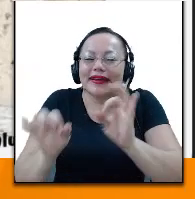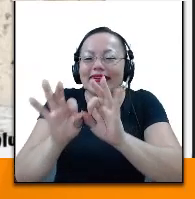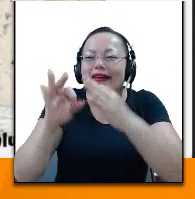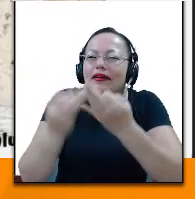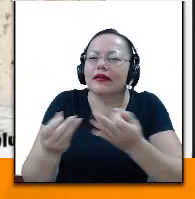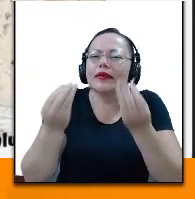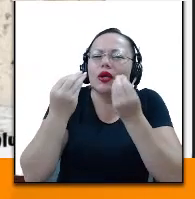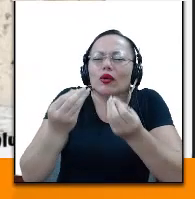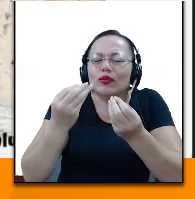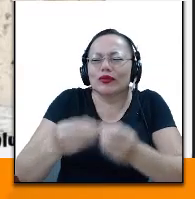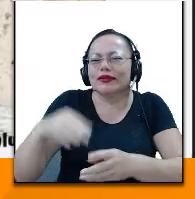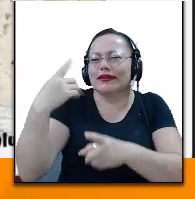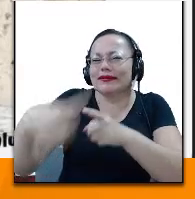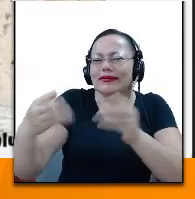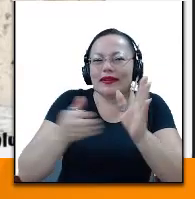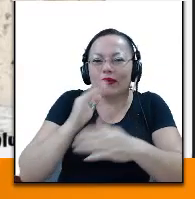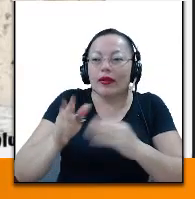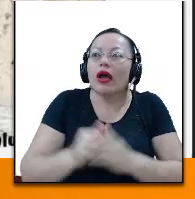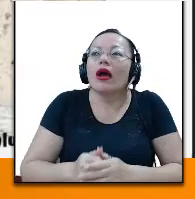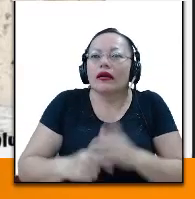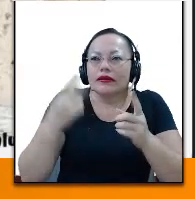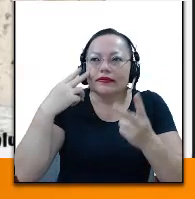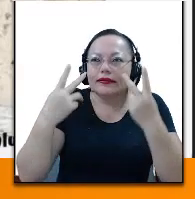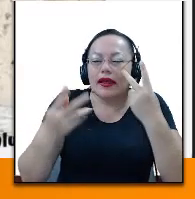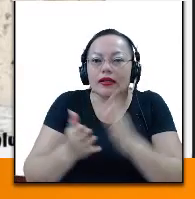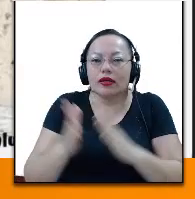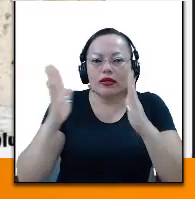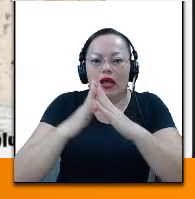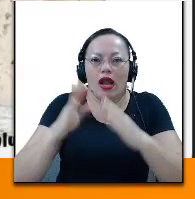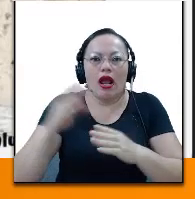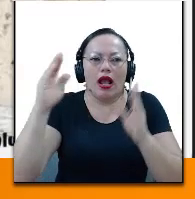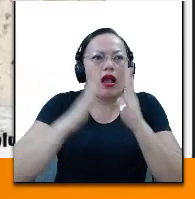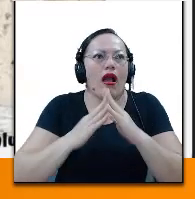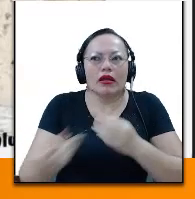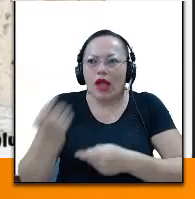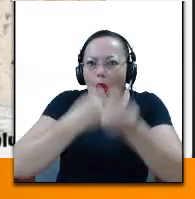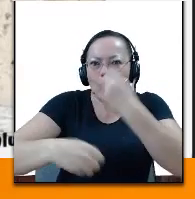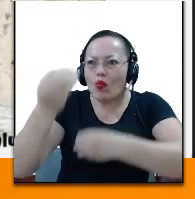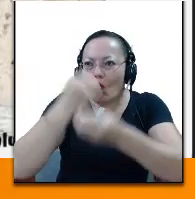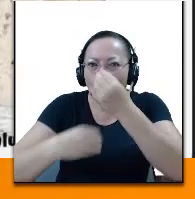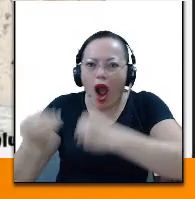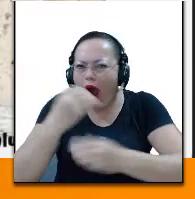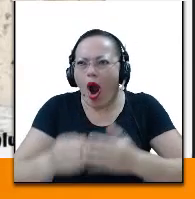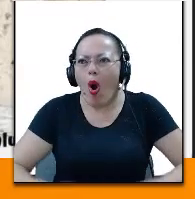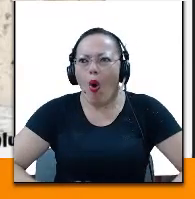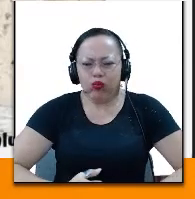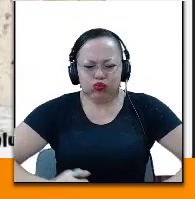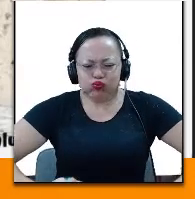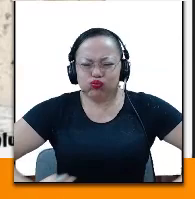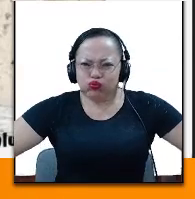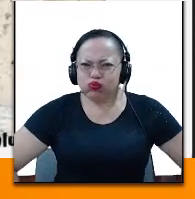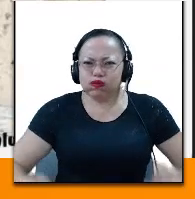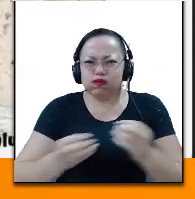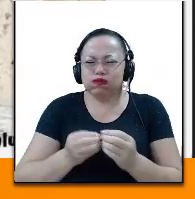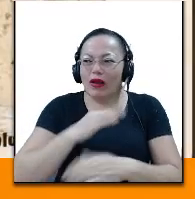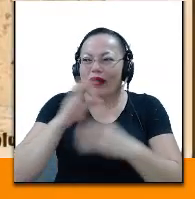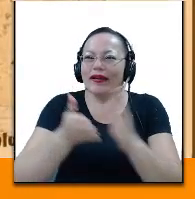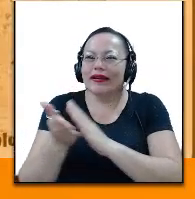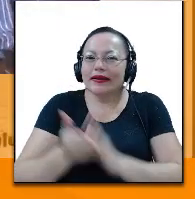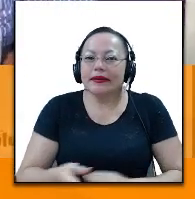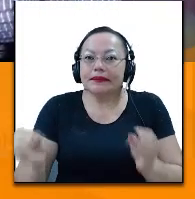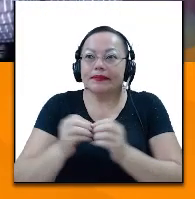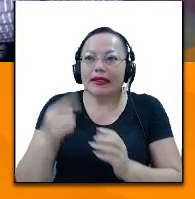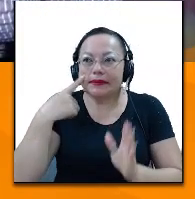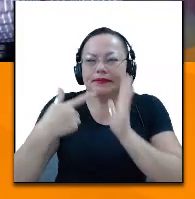tomando, uno cree más que estando en la casa va a comer, que uno que va a engordar, que va a subir unos kilitos más, pero mira que la